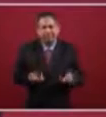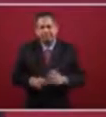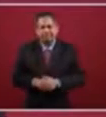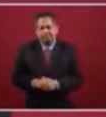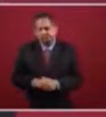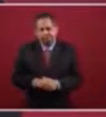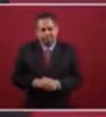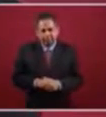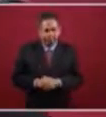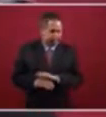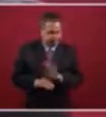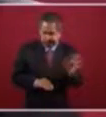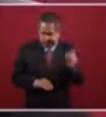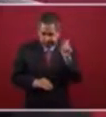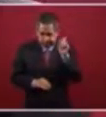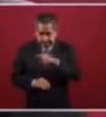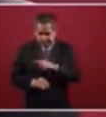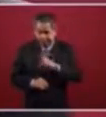cuesta